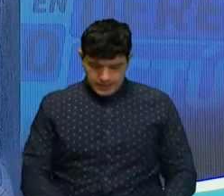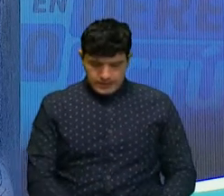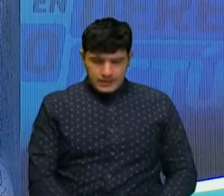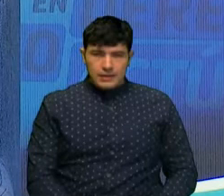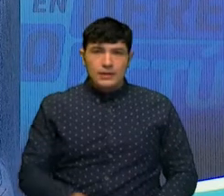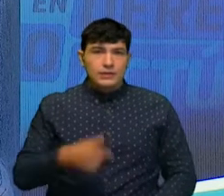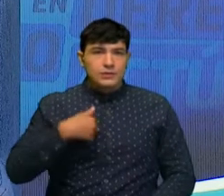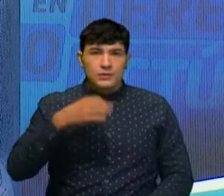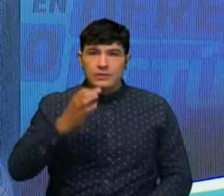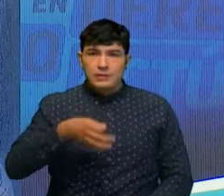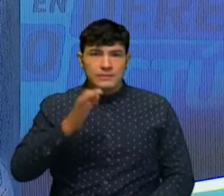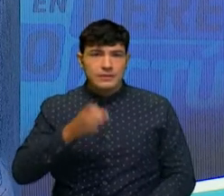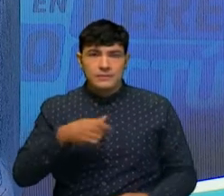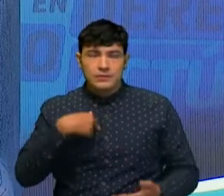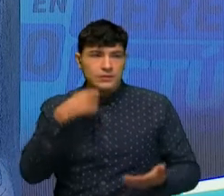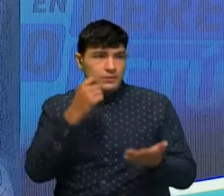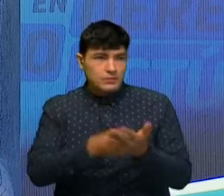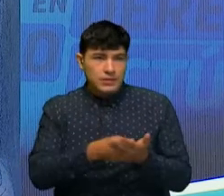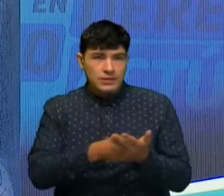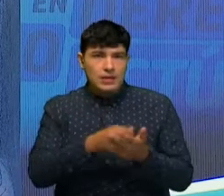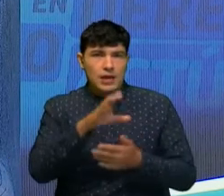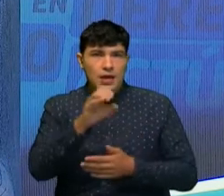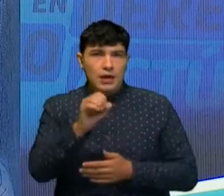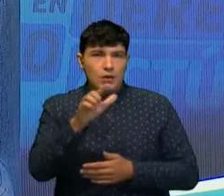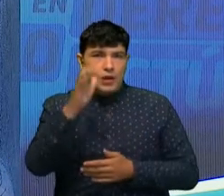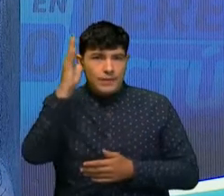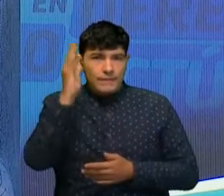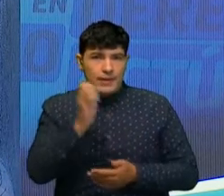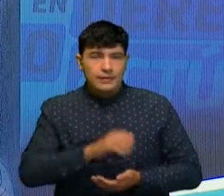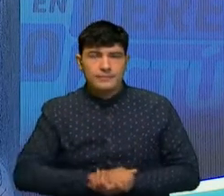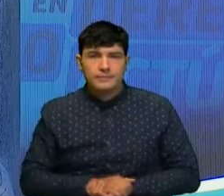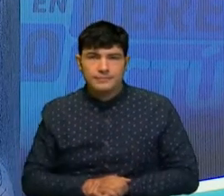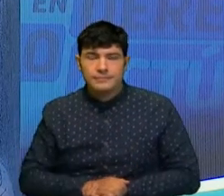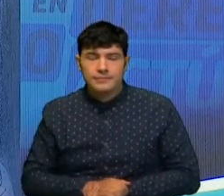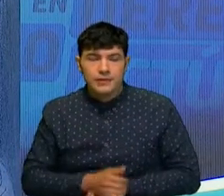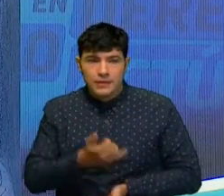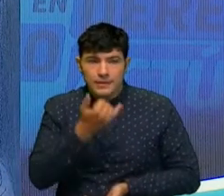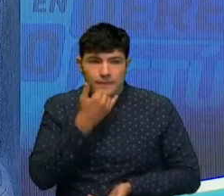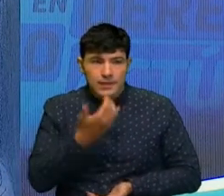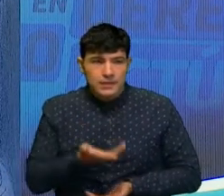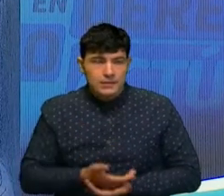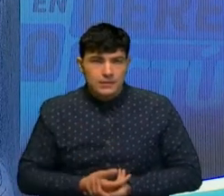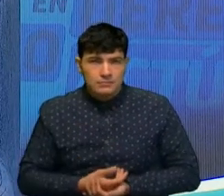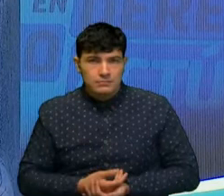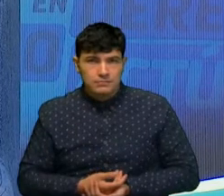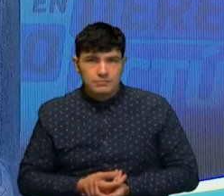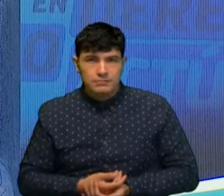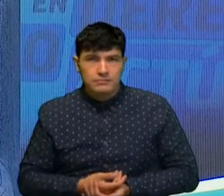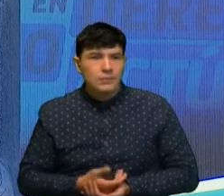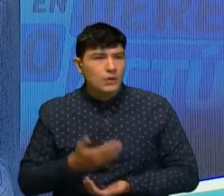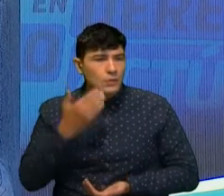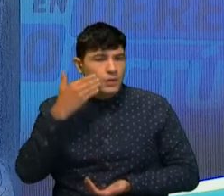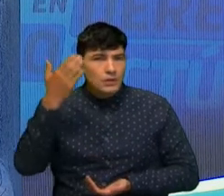Siempre he cotizado a Colpensiones. Sí. Y resulta que desde hace un año, cuando cumplí